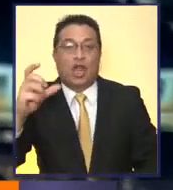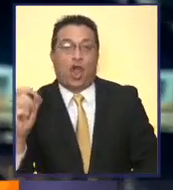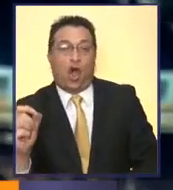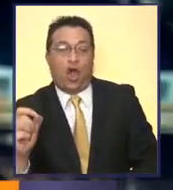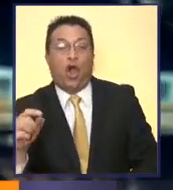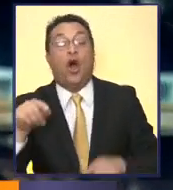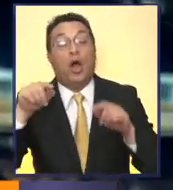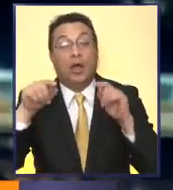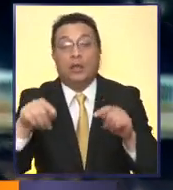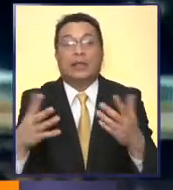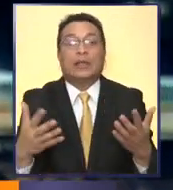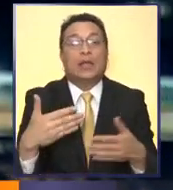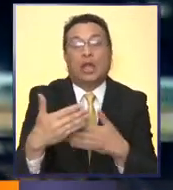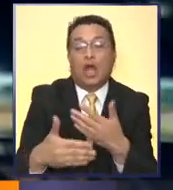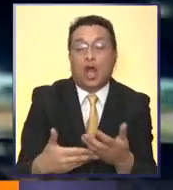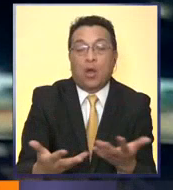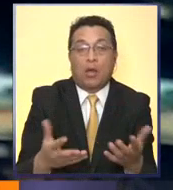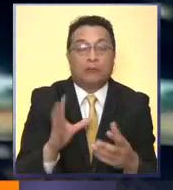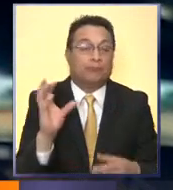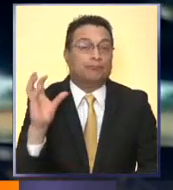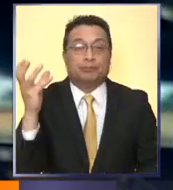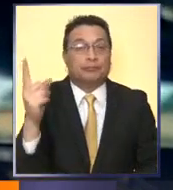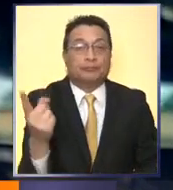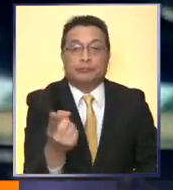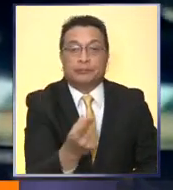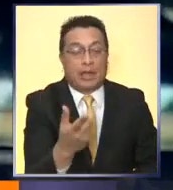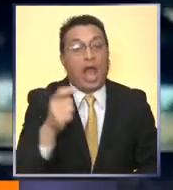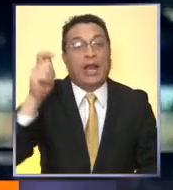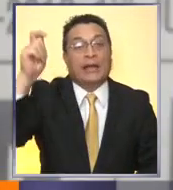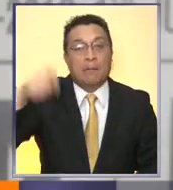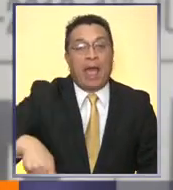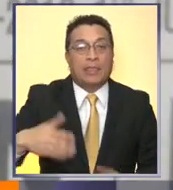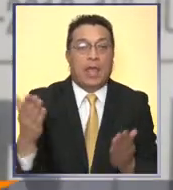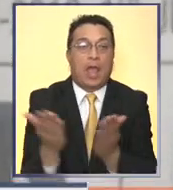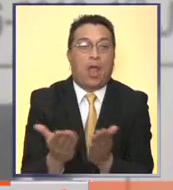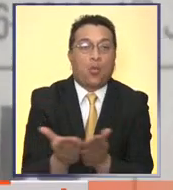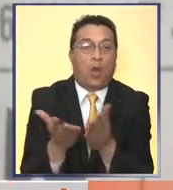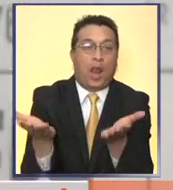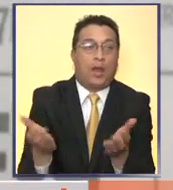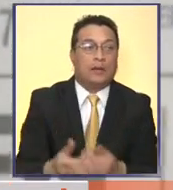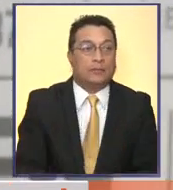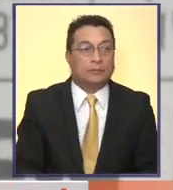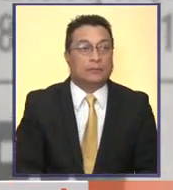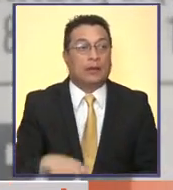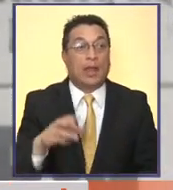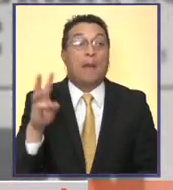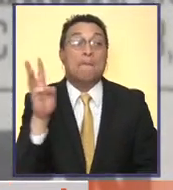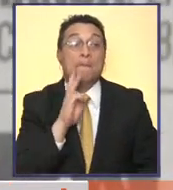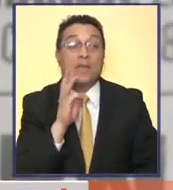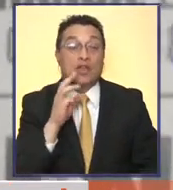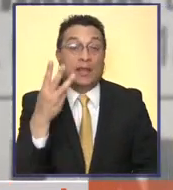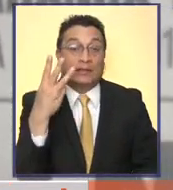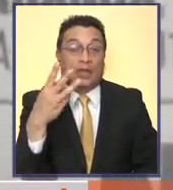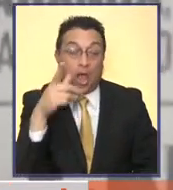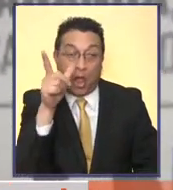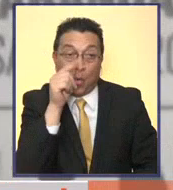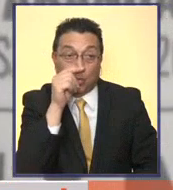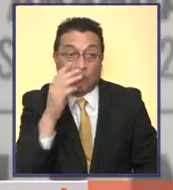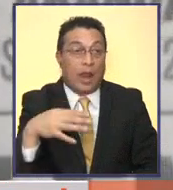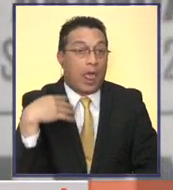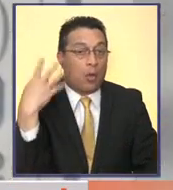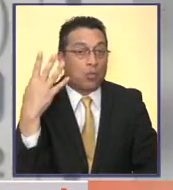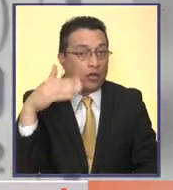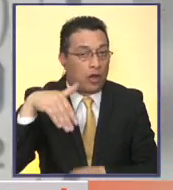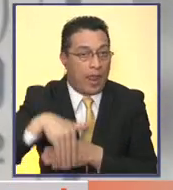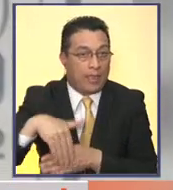con su funcionamiento hasta que se concrete el remate. Remate el miércoles 3 de octubre a las 4 de la